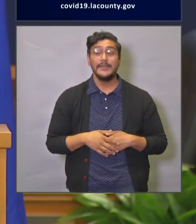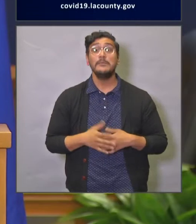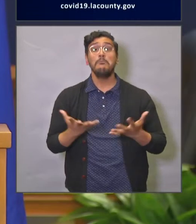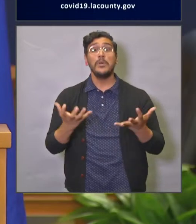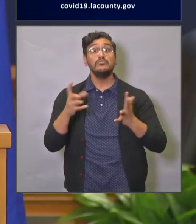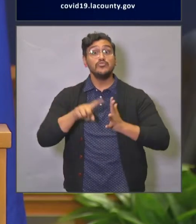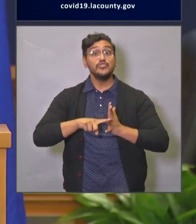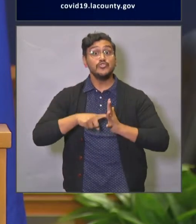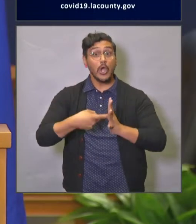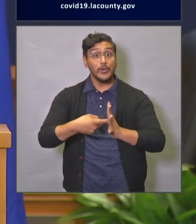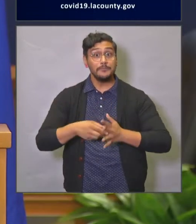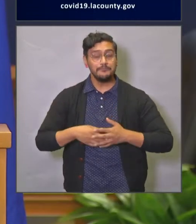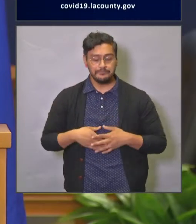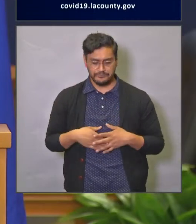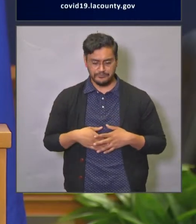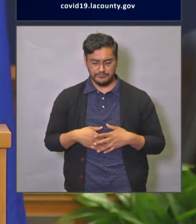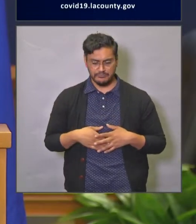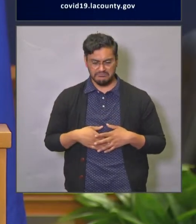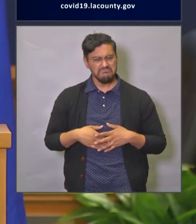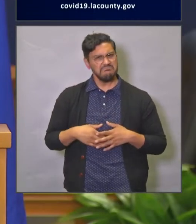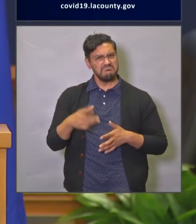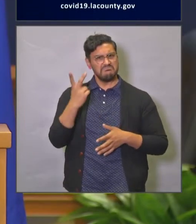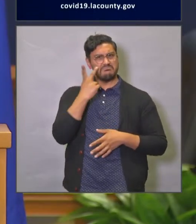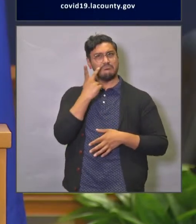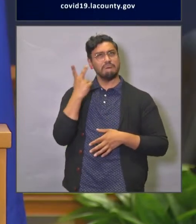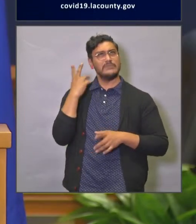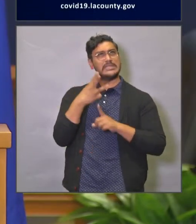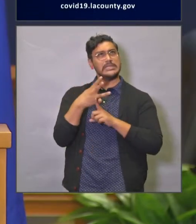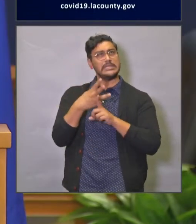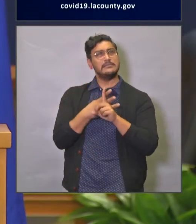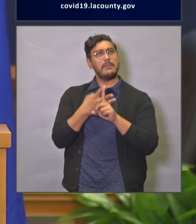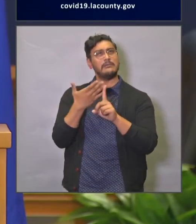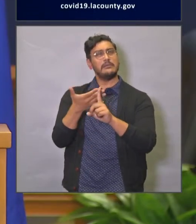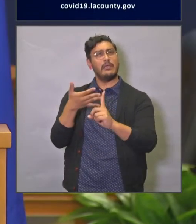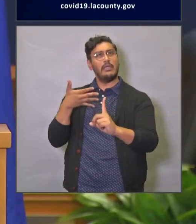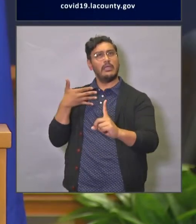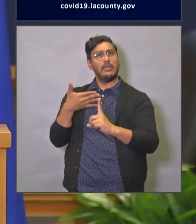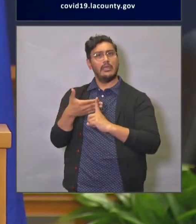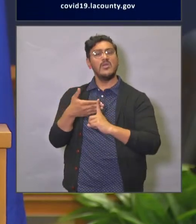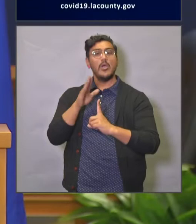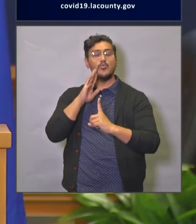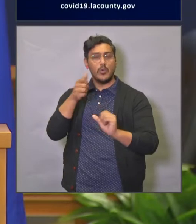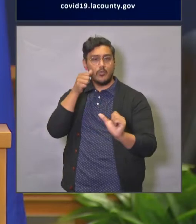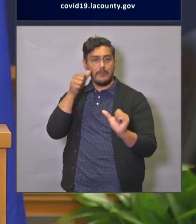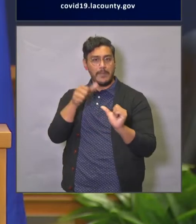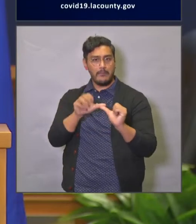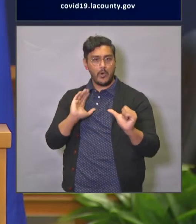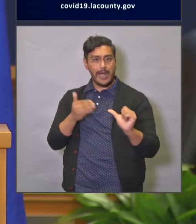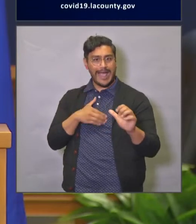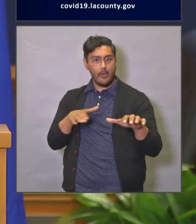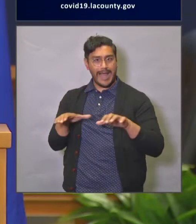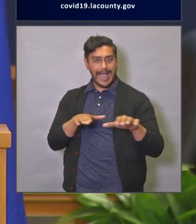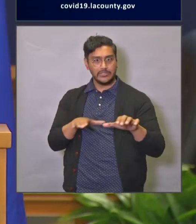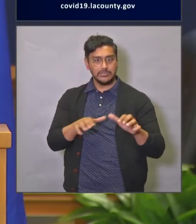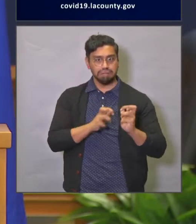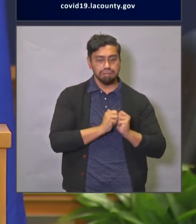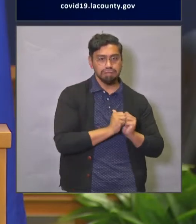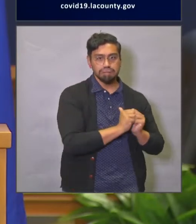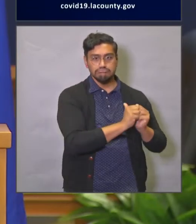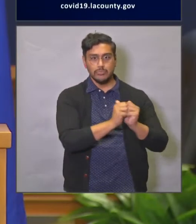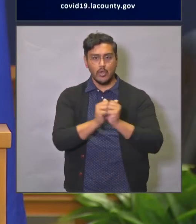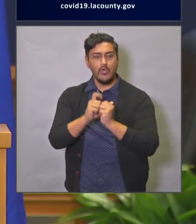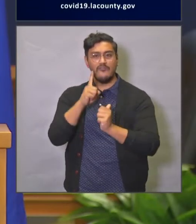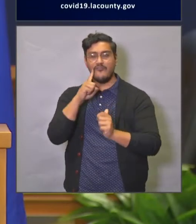Cuando pensamos en los pasados 6 meses, vamos a recordar la acción colectiva que nos ayudó a superar